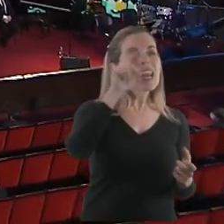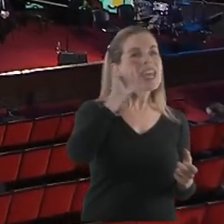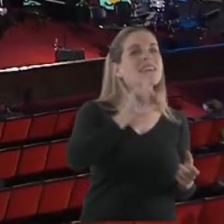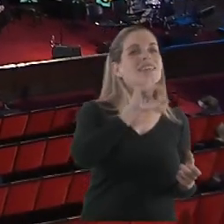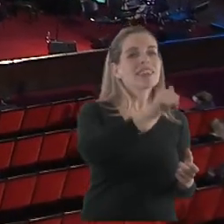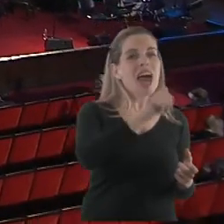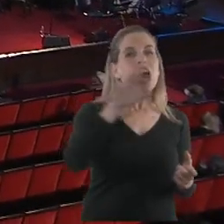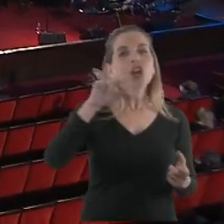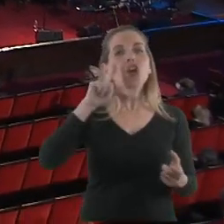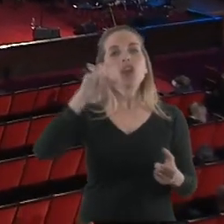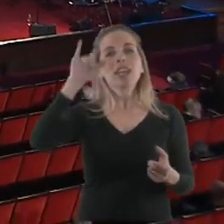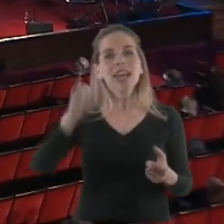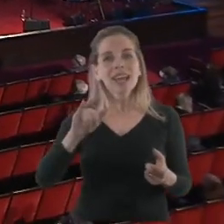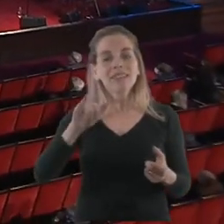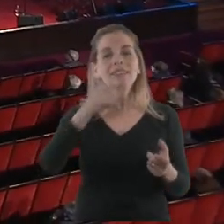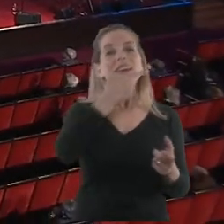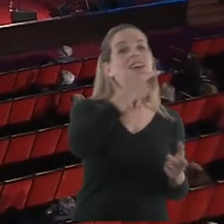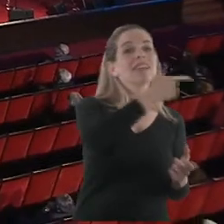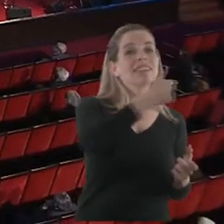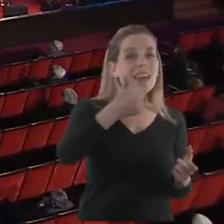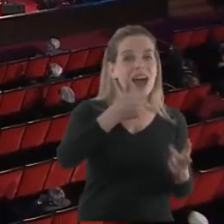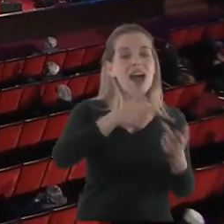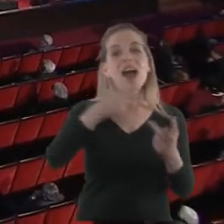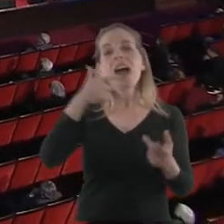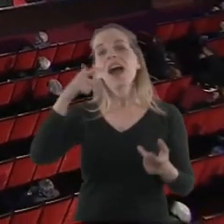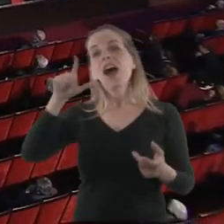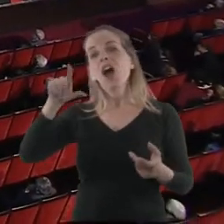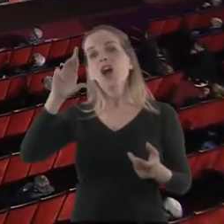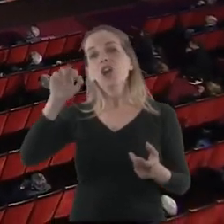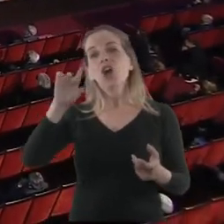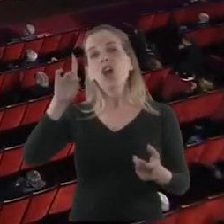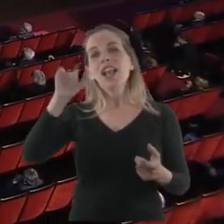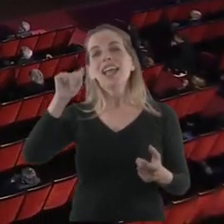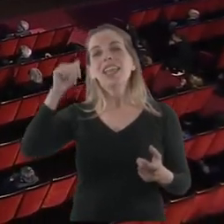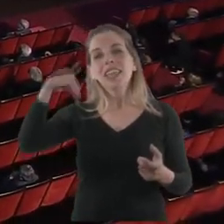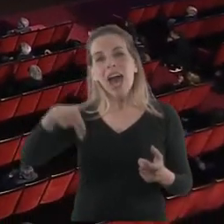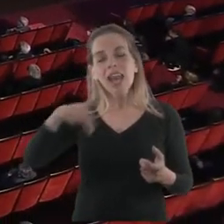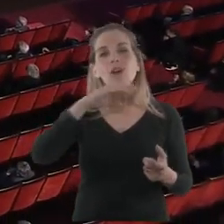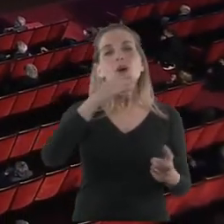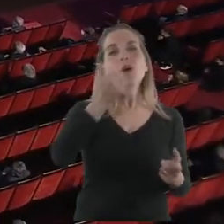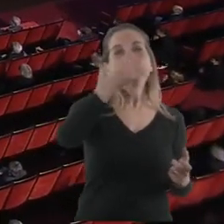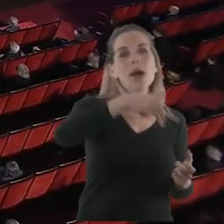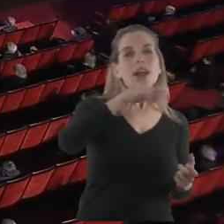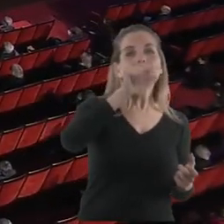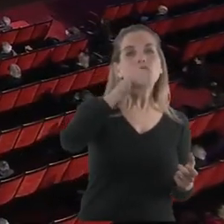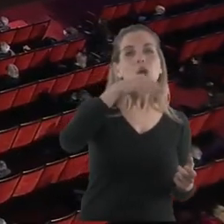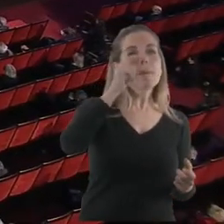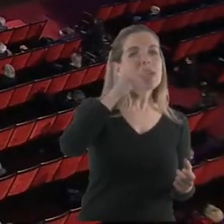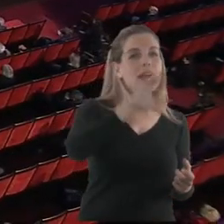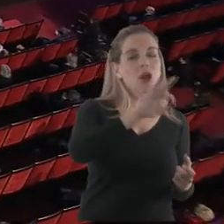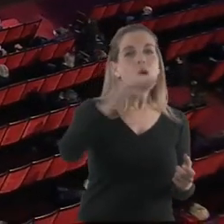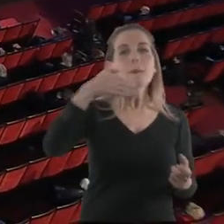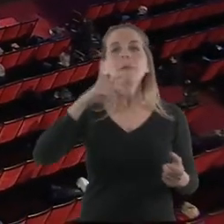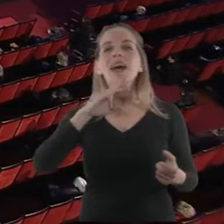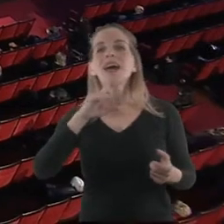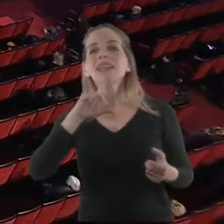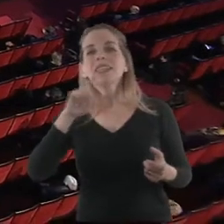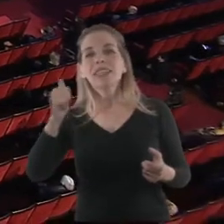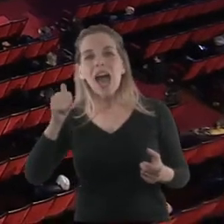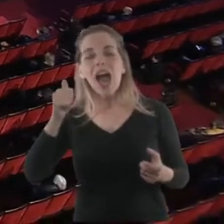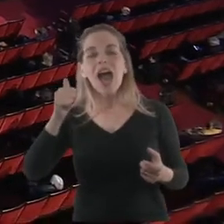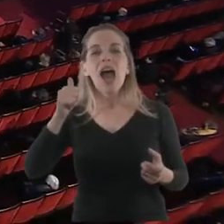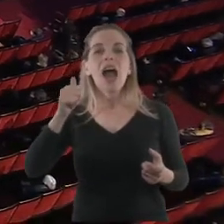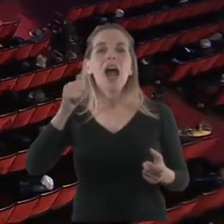Rodríguez, Adolfo Rodríguez A., Eduardo Roldán Schutt, Juan Enrique Romero, Marta Rosen,